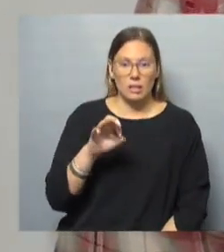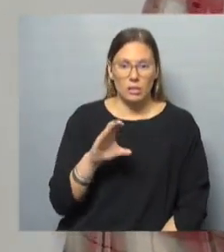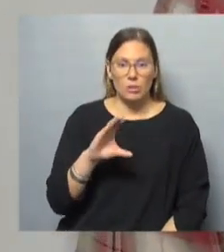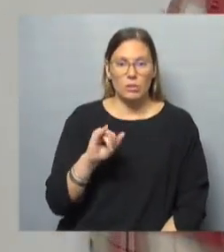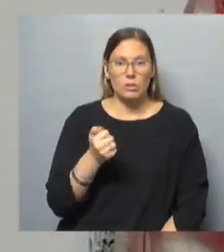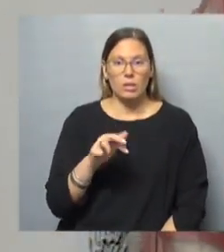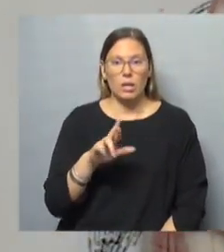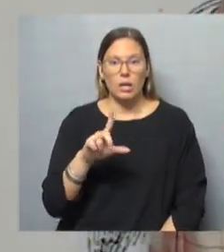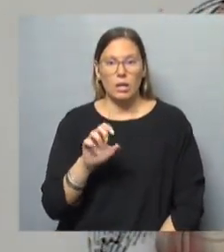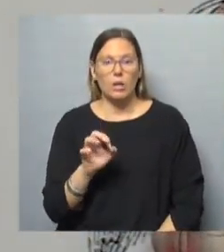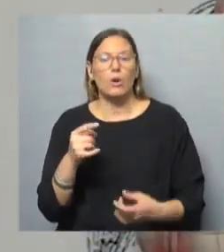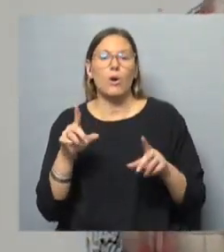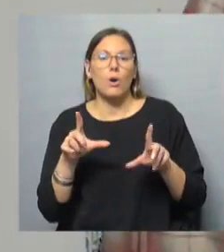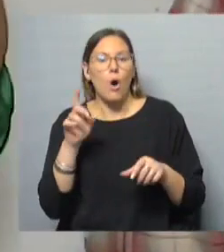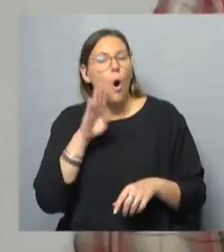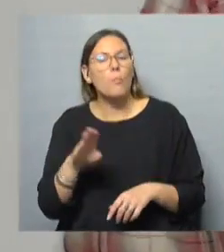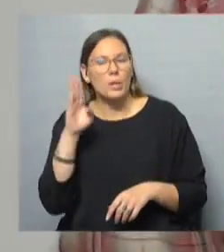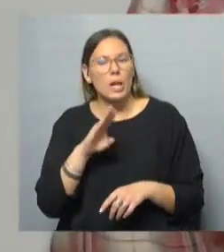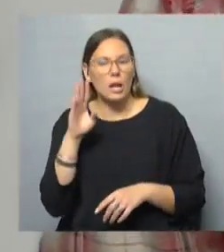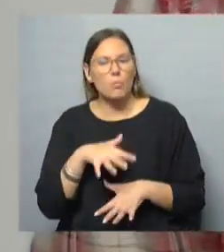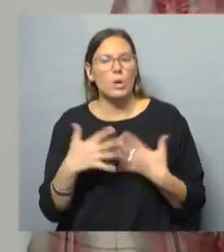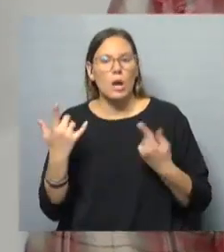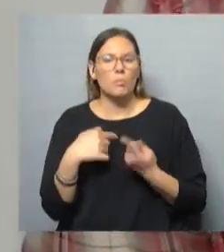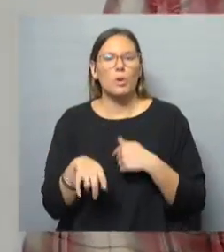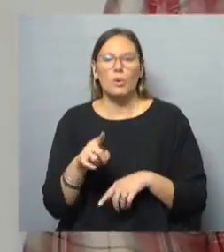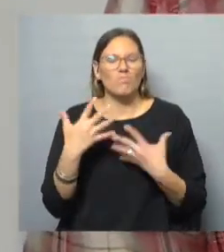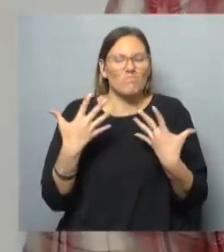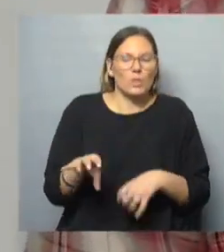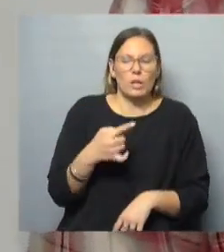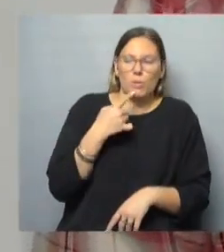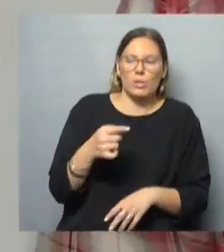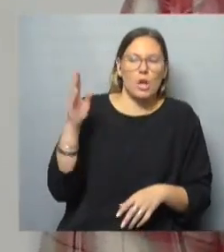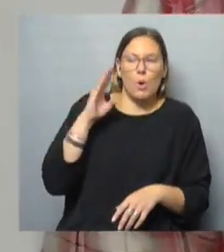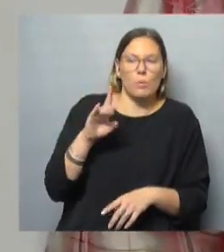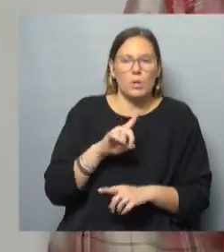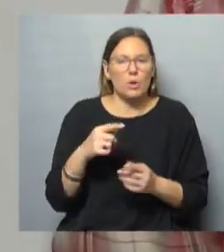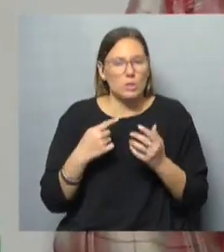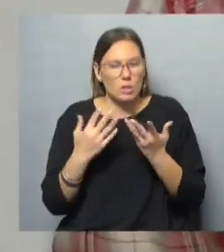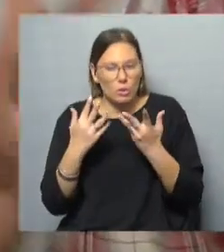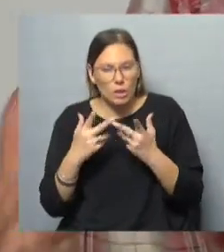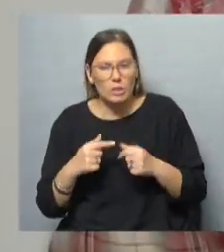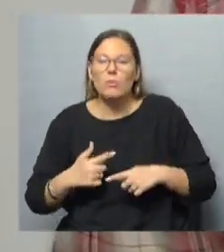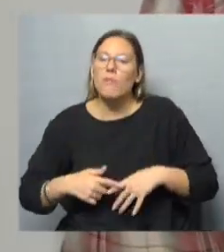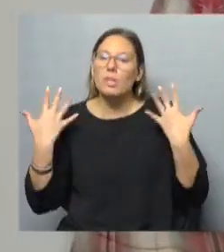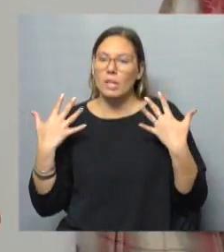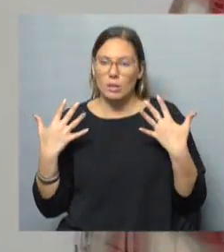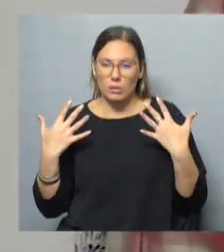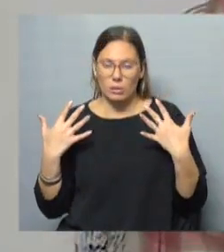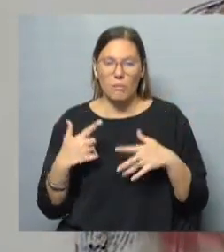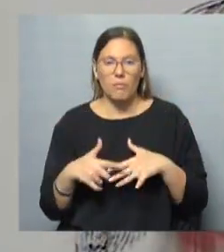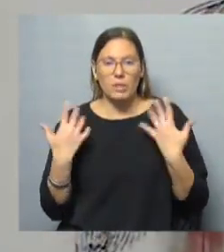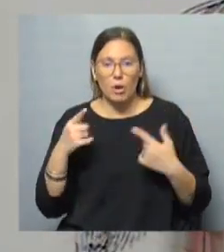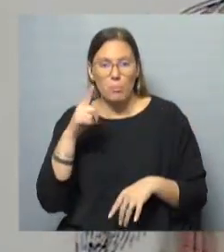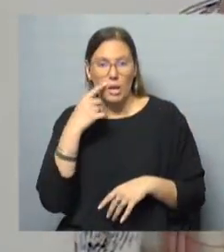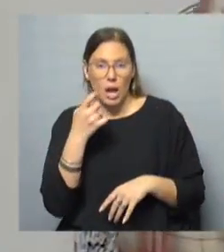Obviamente que se merece todos los homenajes, pero no nos gusta llamarlo así en este caso. Lo que se está planificando es una celebración para este